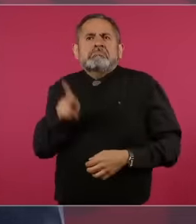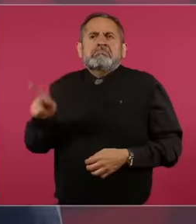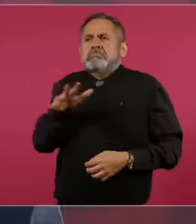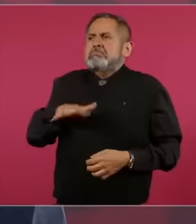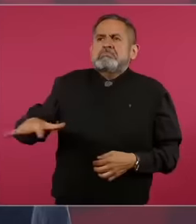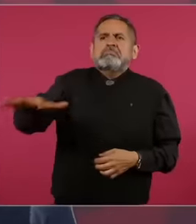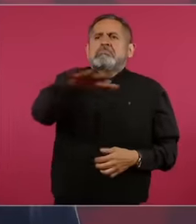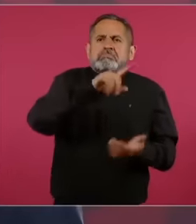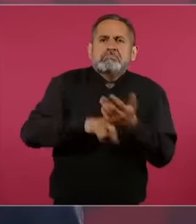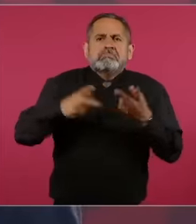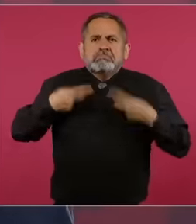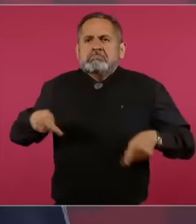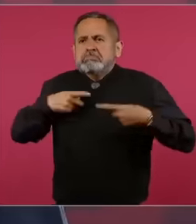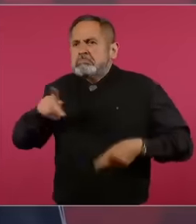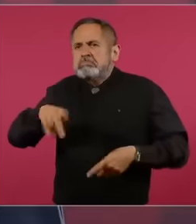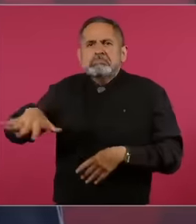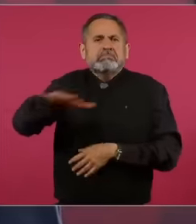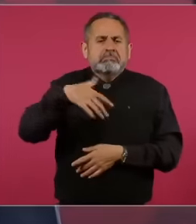Hagan una encuesta.